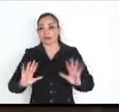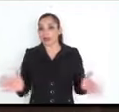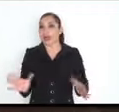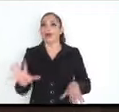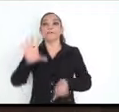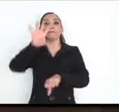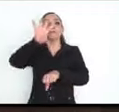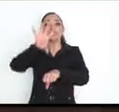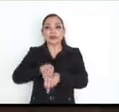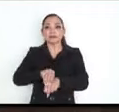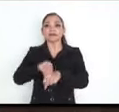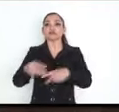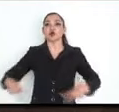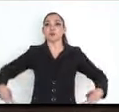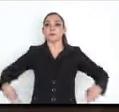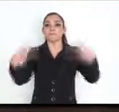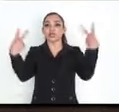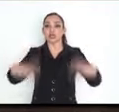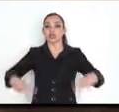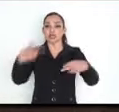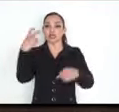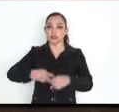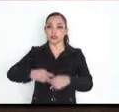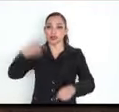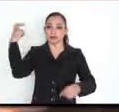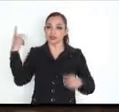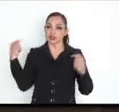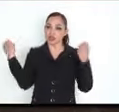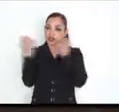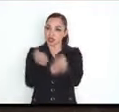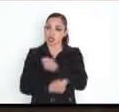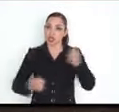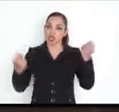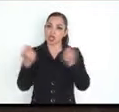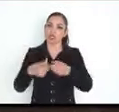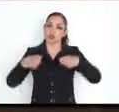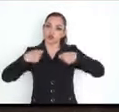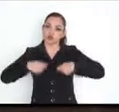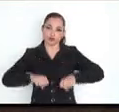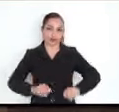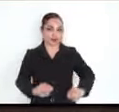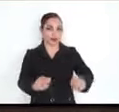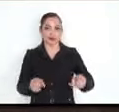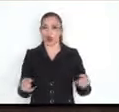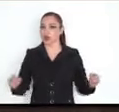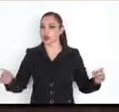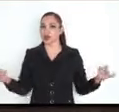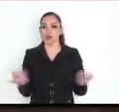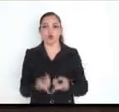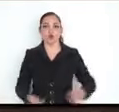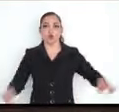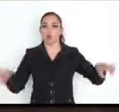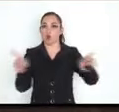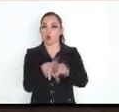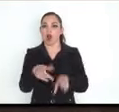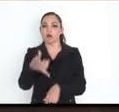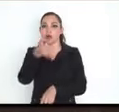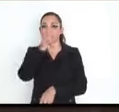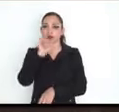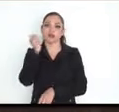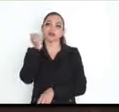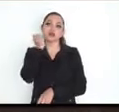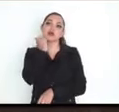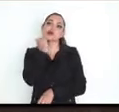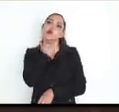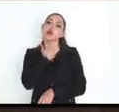de cerveza en expendios, en supermercados, lo mismo de licores y bebidas alcohólicas a partir del